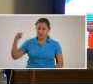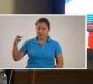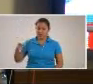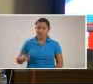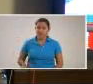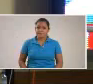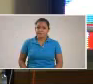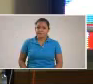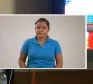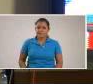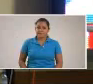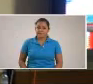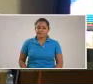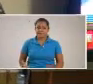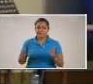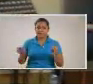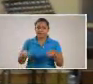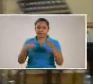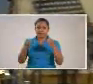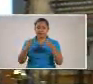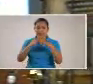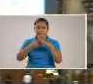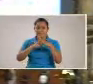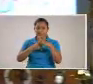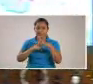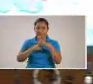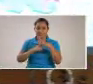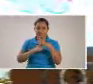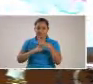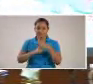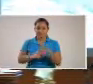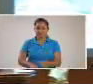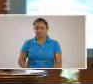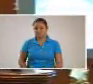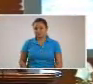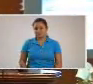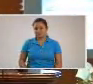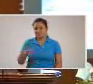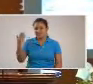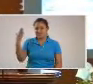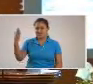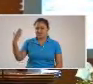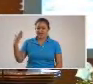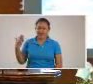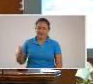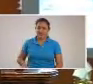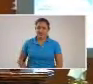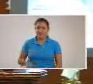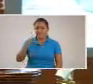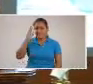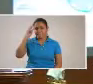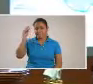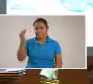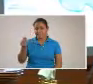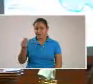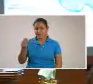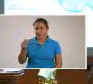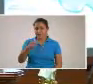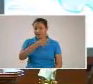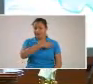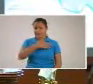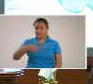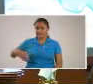favor de ellos. Entonces empezaron las protestas. ¿Por qué razón? Porque Víctor Yanukovych